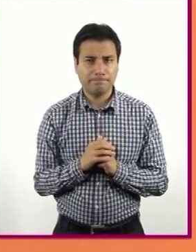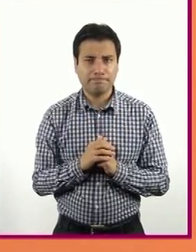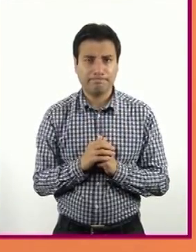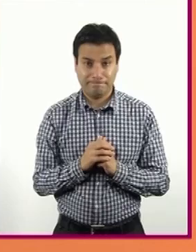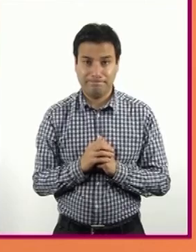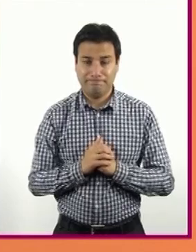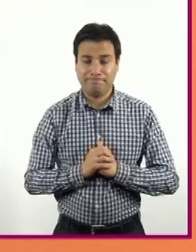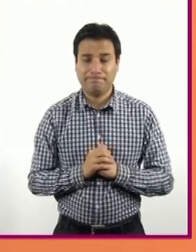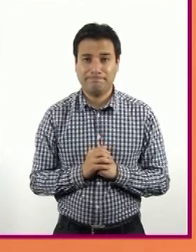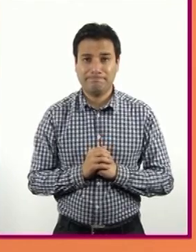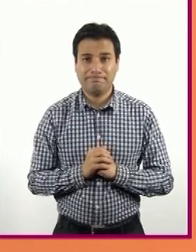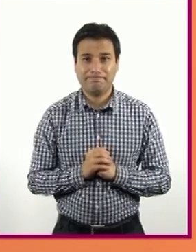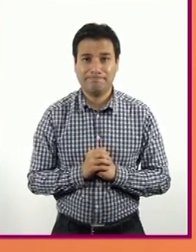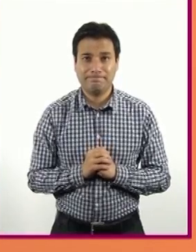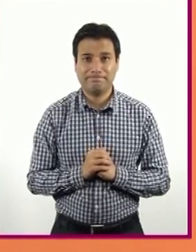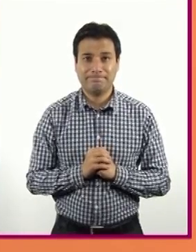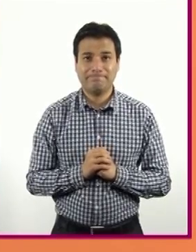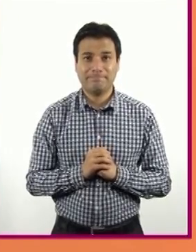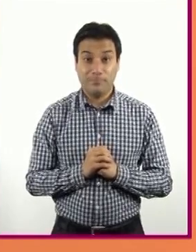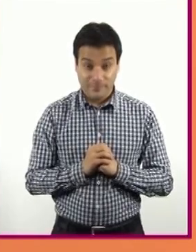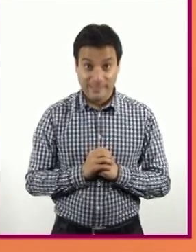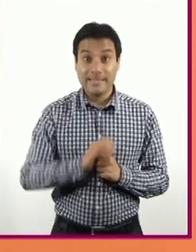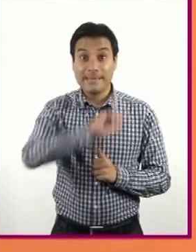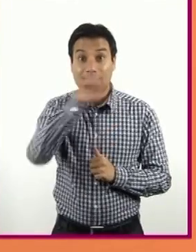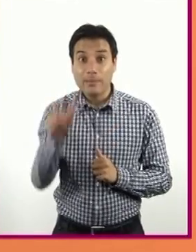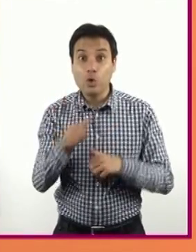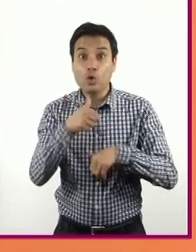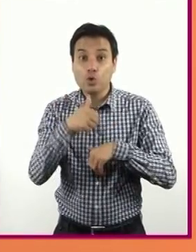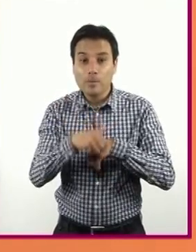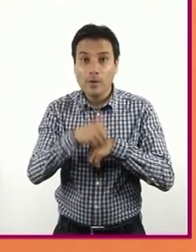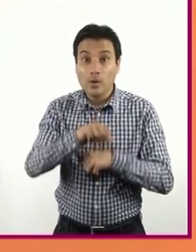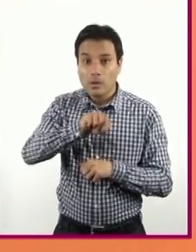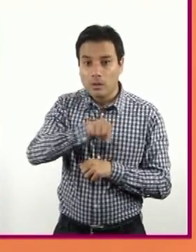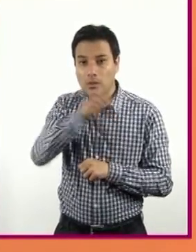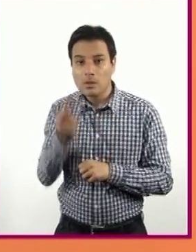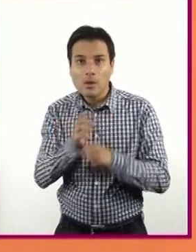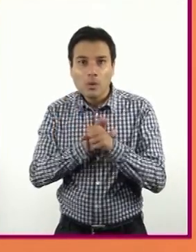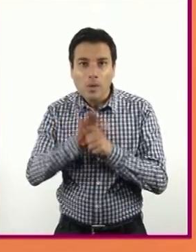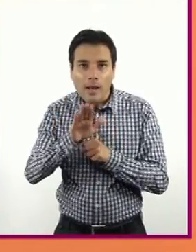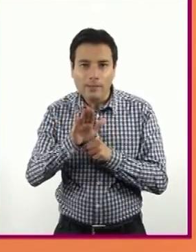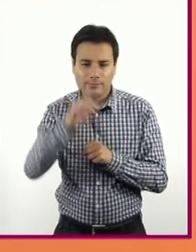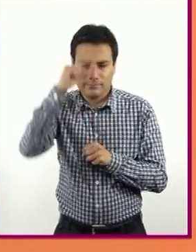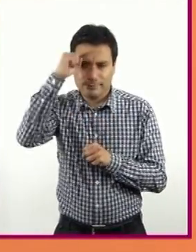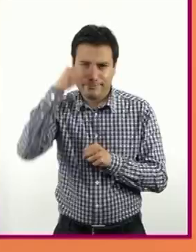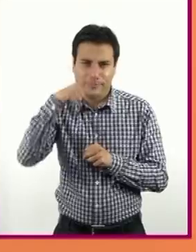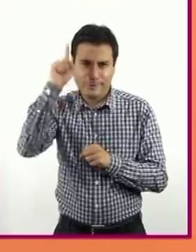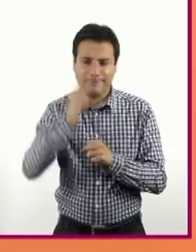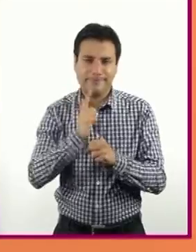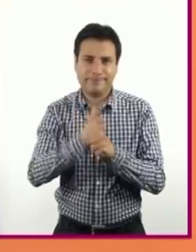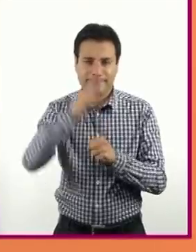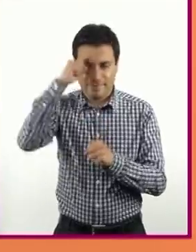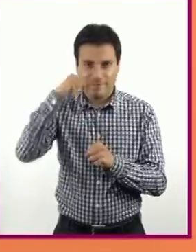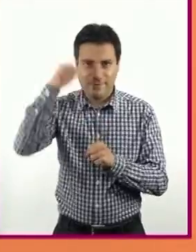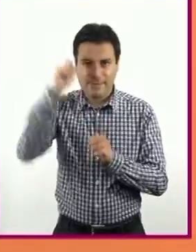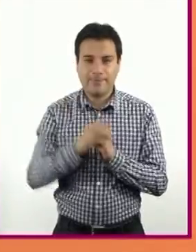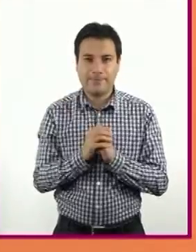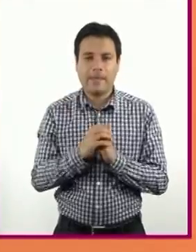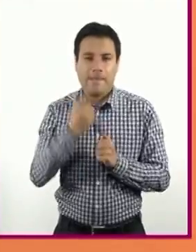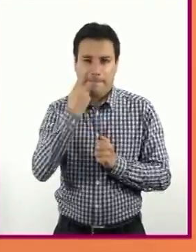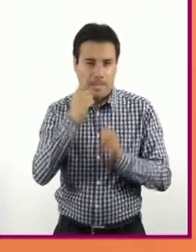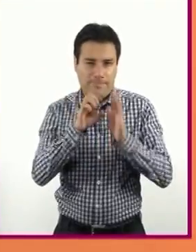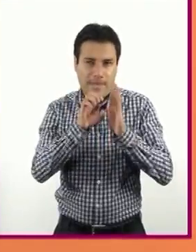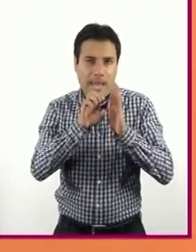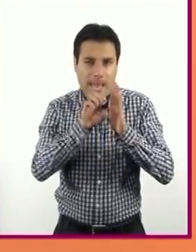una constante y así determinar el siguiente término de una sucesión. ¿Qué sucede con